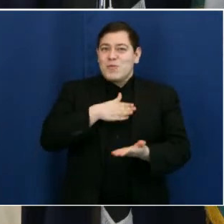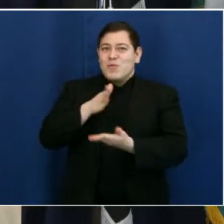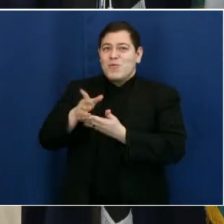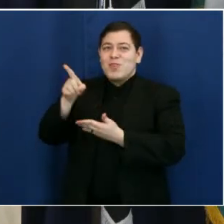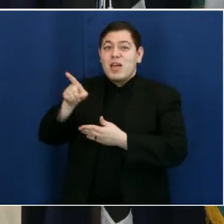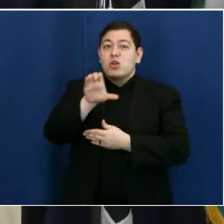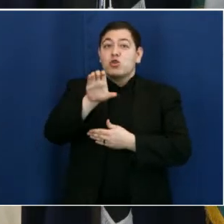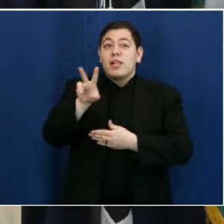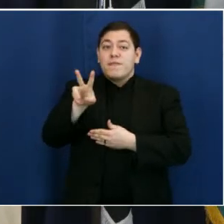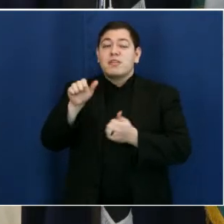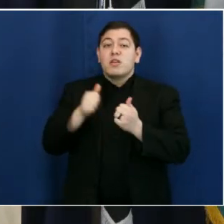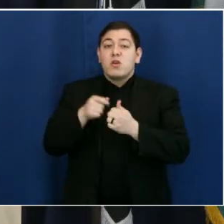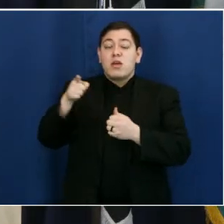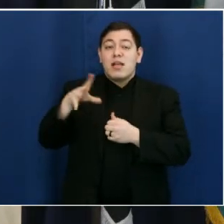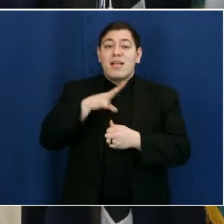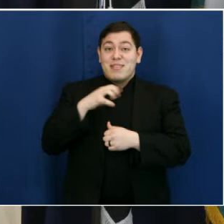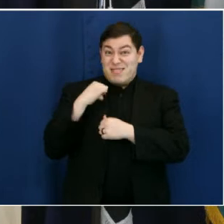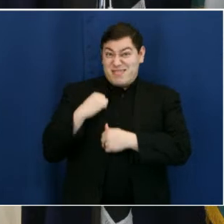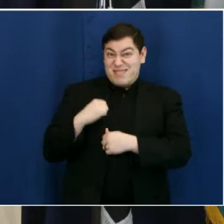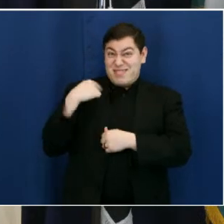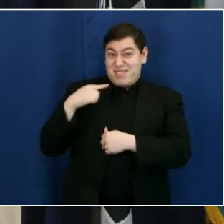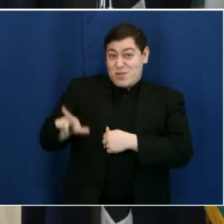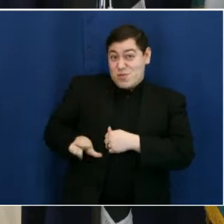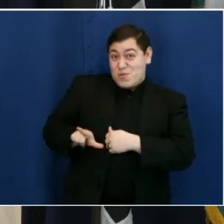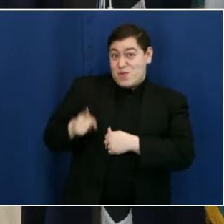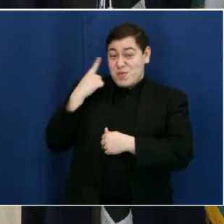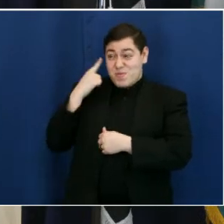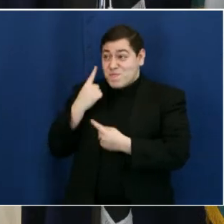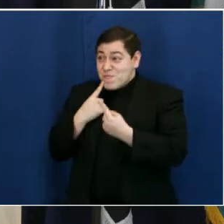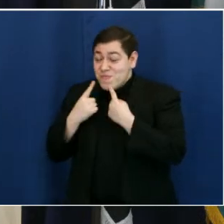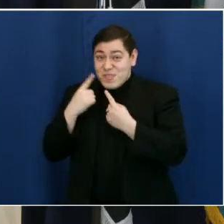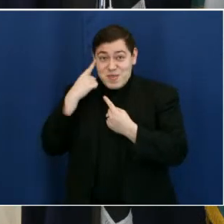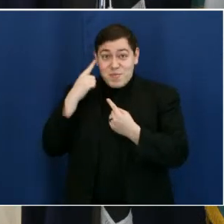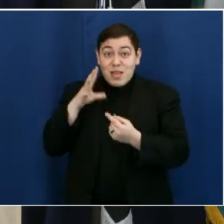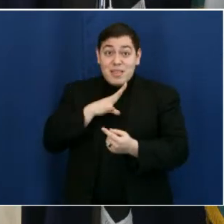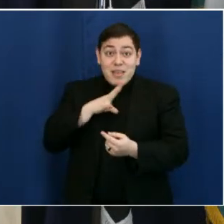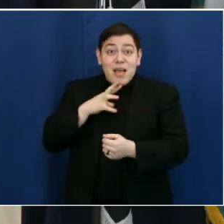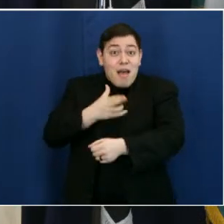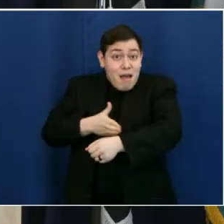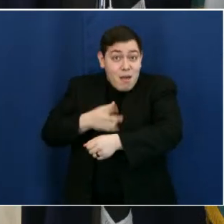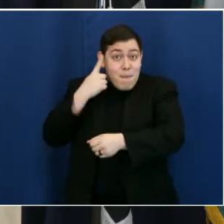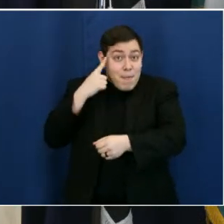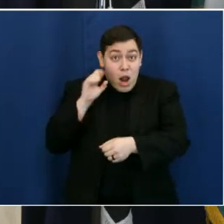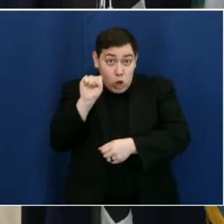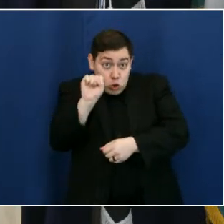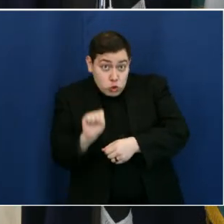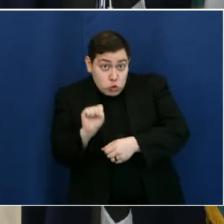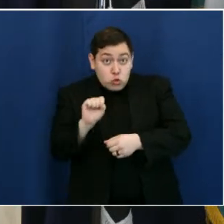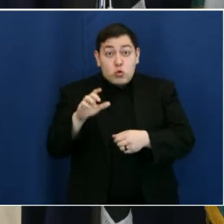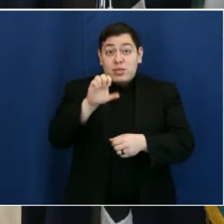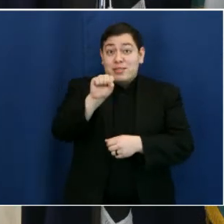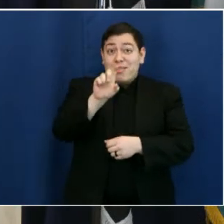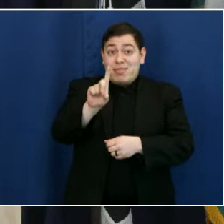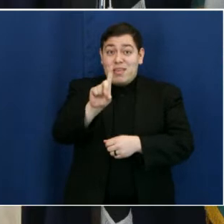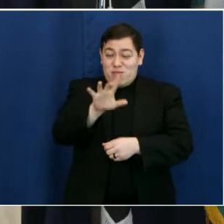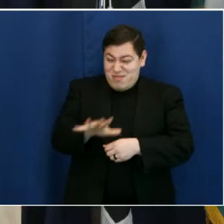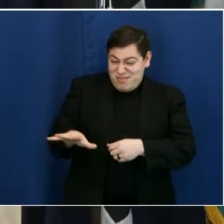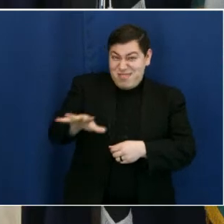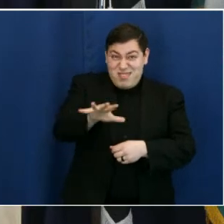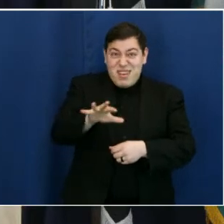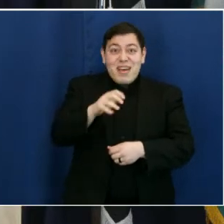con la alcaldesa y otros miembros del concilio para abrir la superestación de vacunas en el sur del condado de San Diego. Con esta superestación